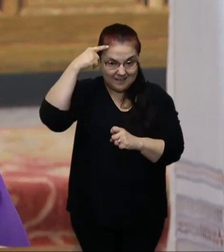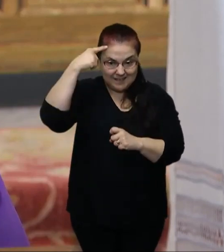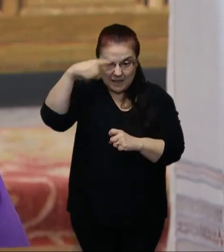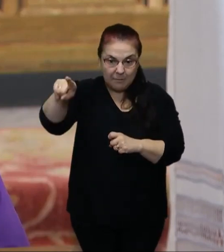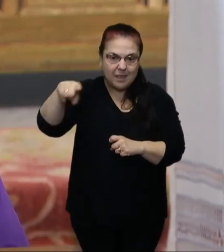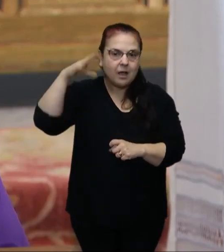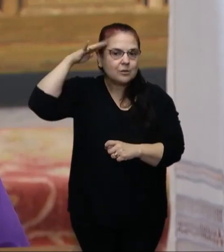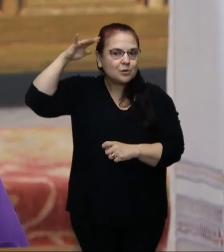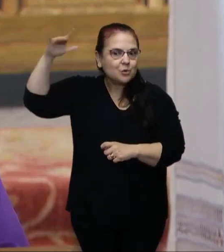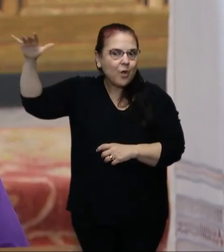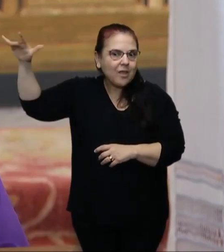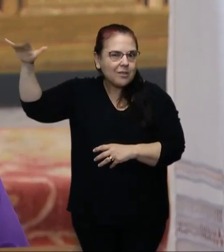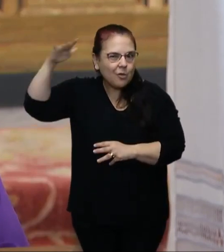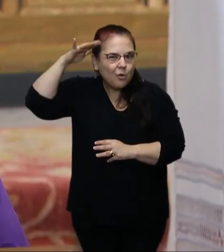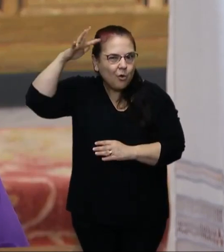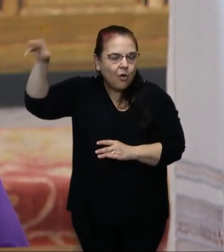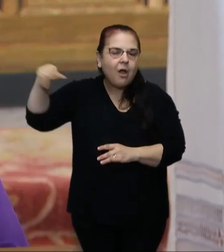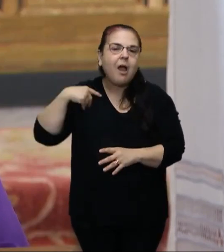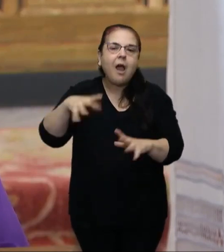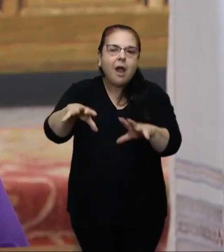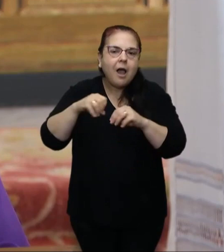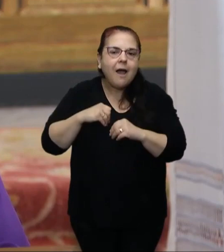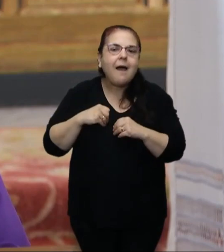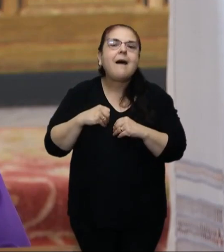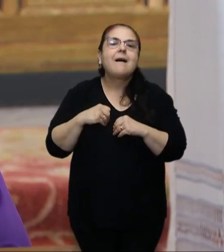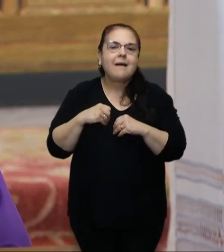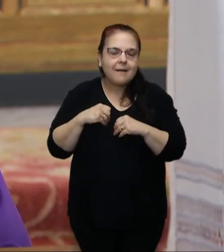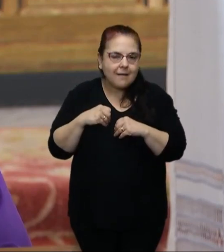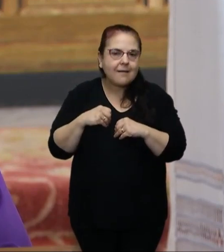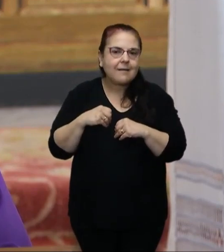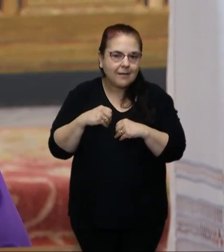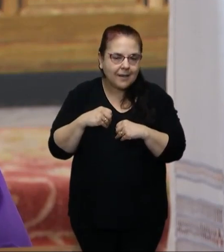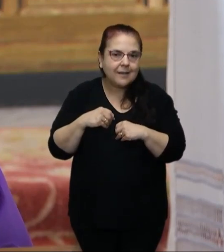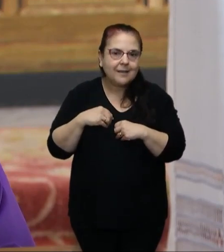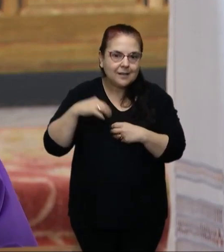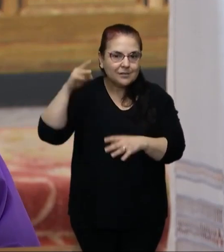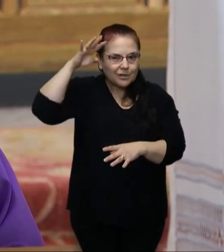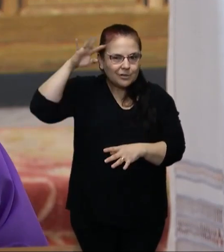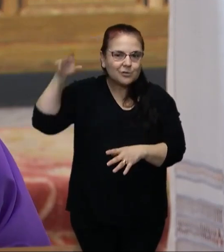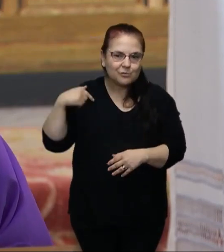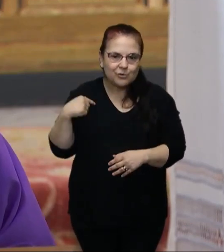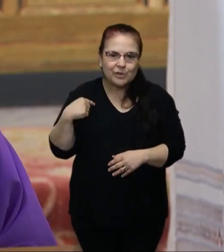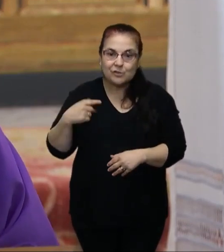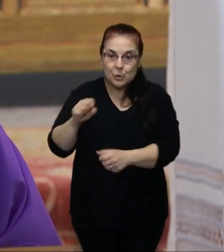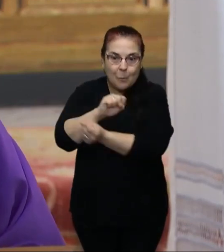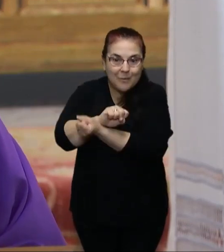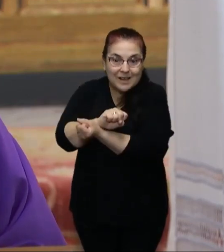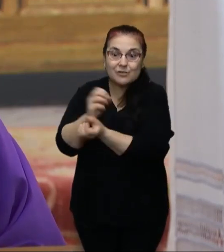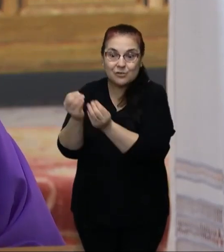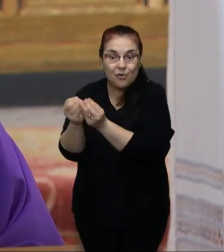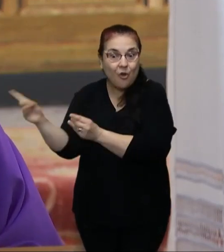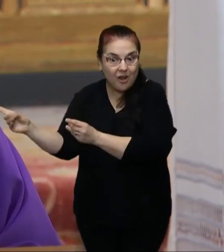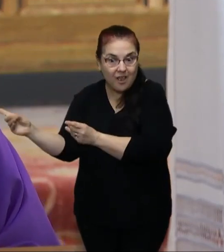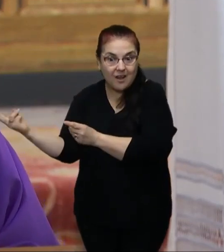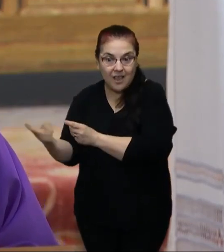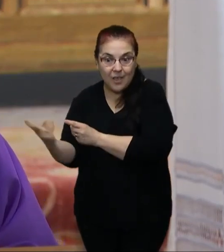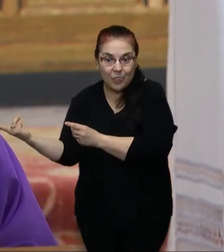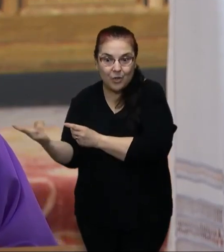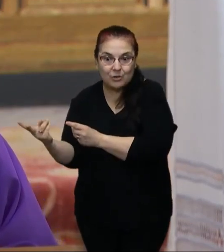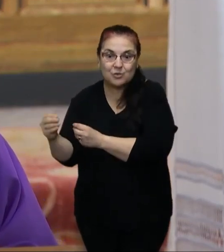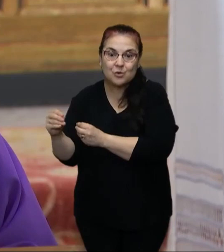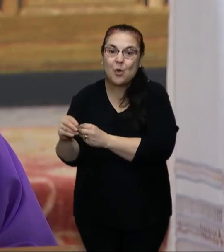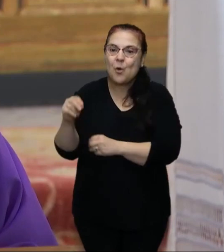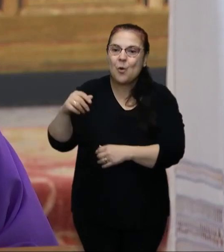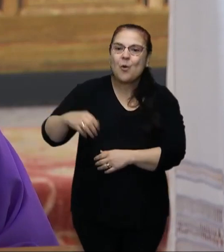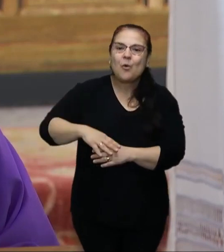se entera de los sueños que habían tenido dos personajes que estaban presos con él, un panadero